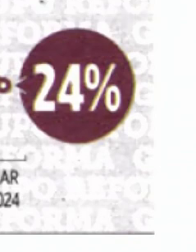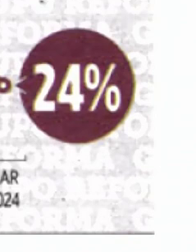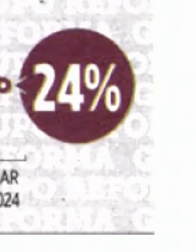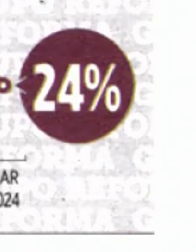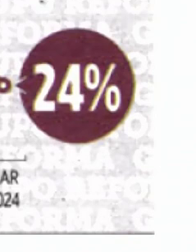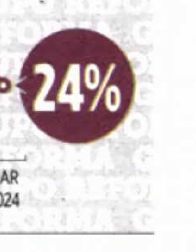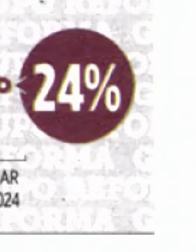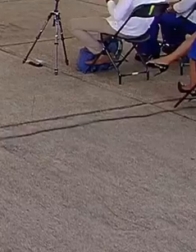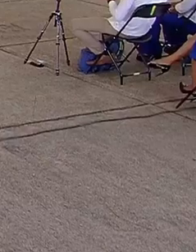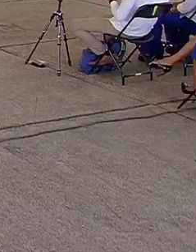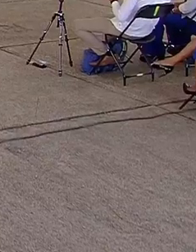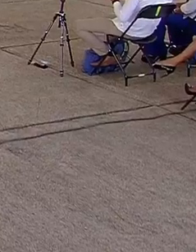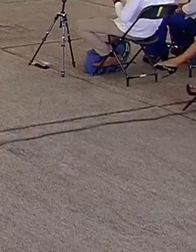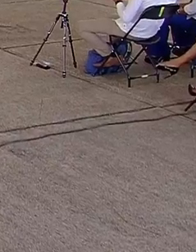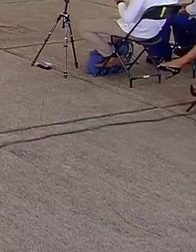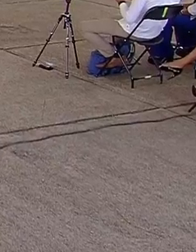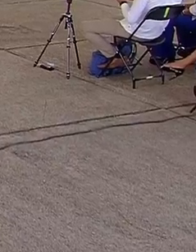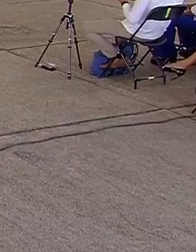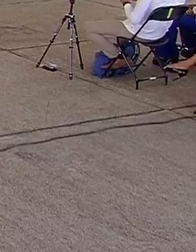Porque el pueblo es mucha pieza.